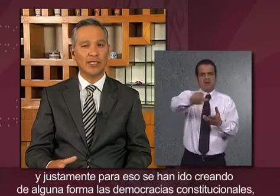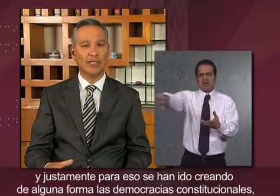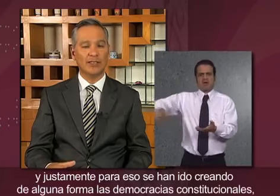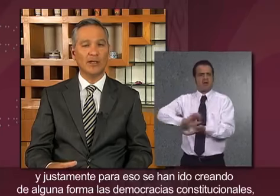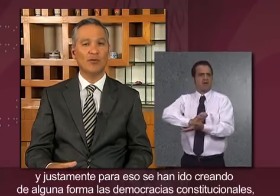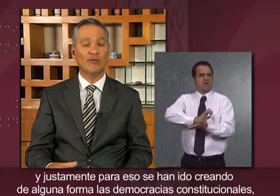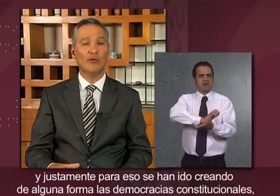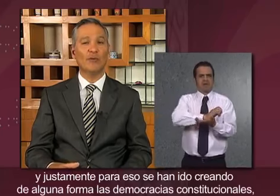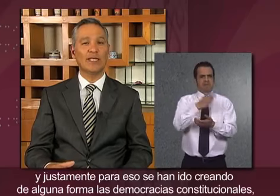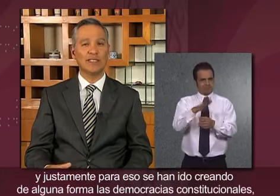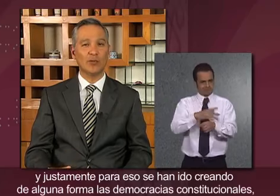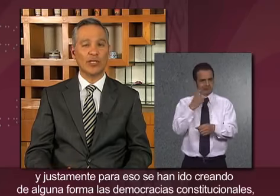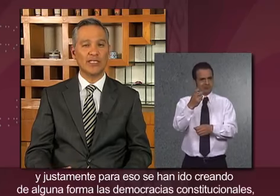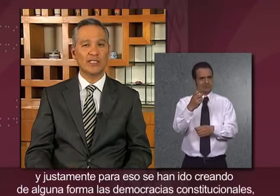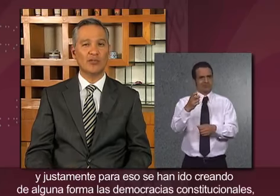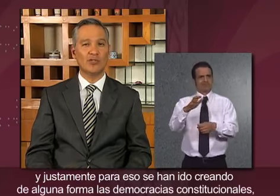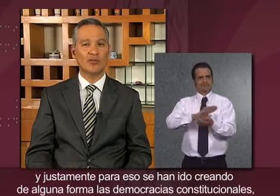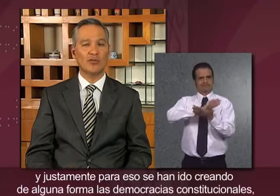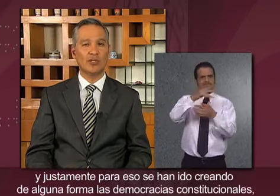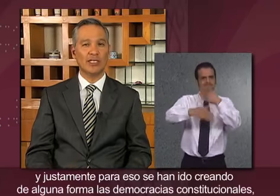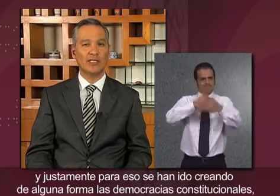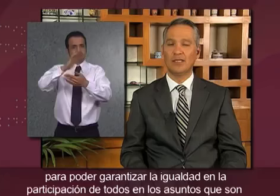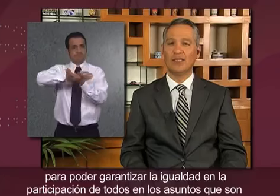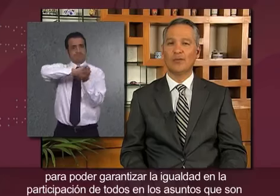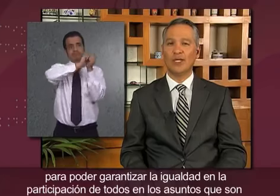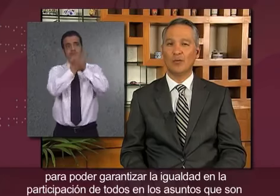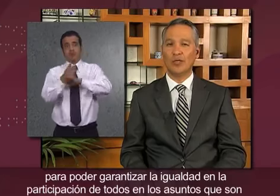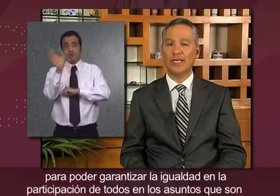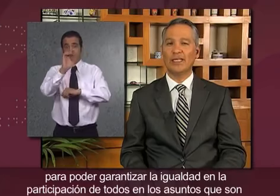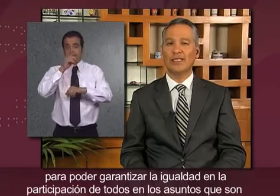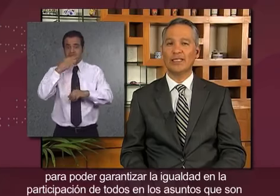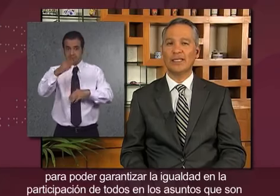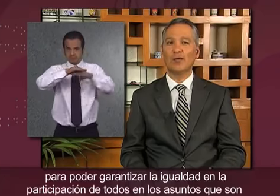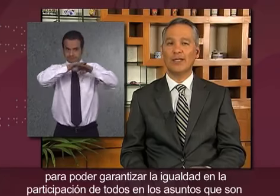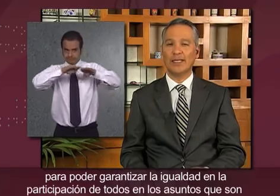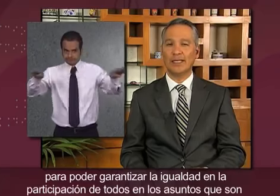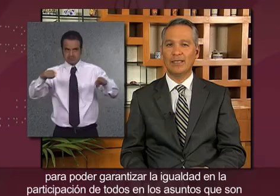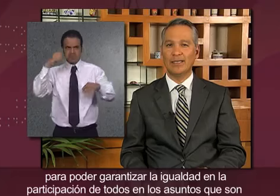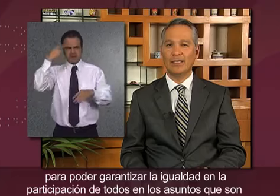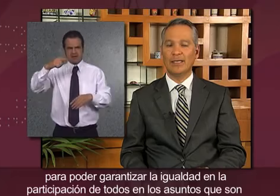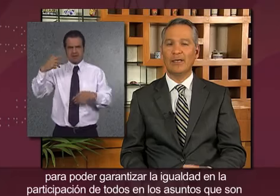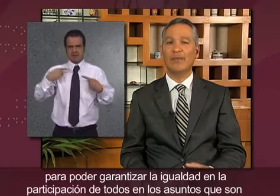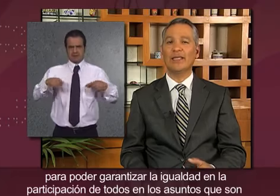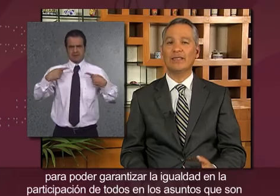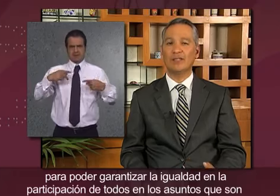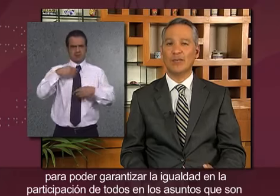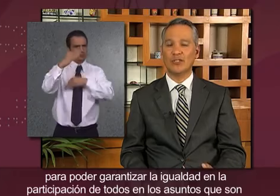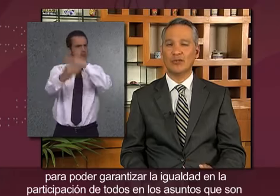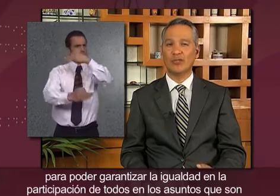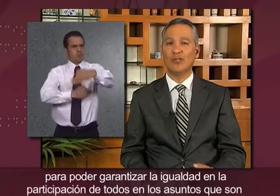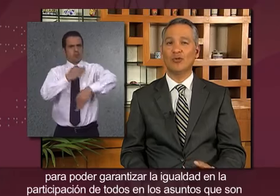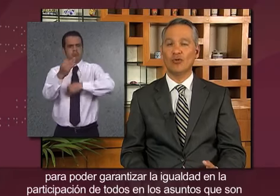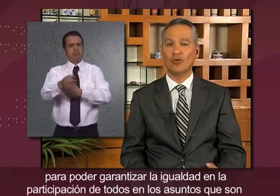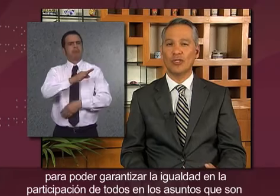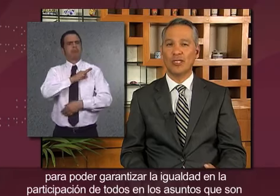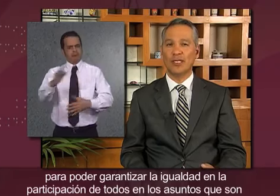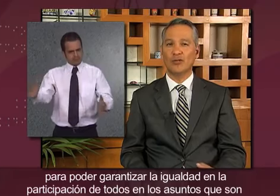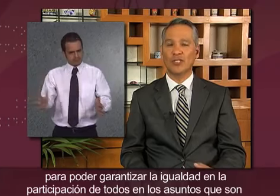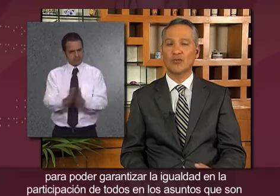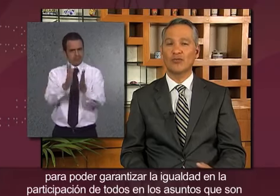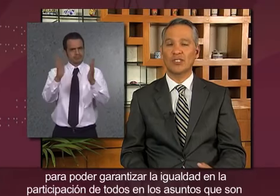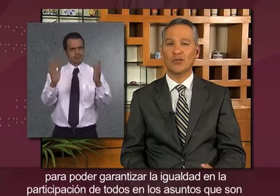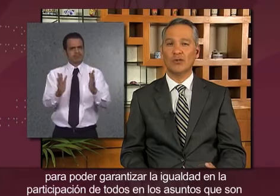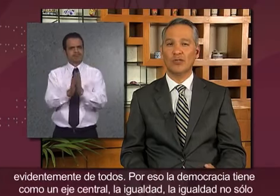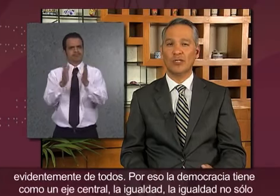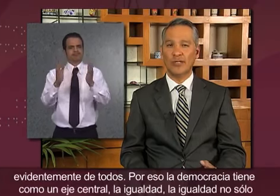creando de alguna forma las democracias constitucionales, para poder garantizar la igualdad en la participación de todos en